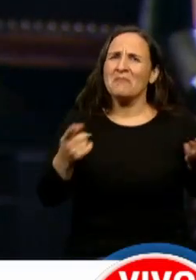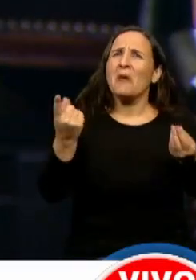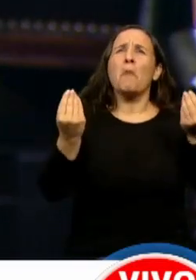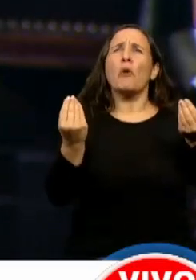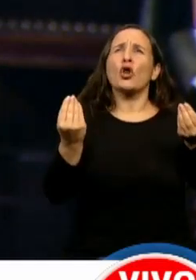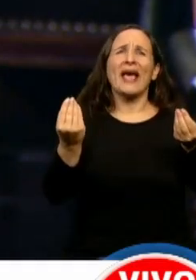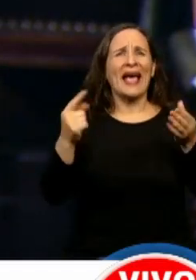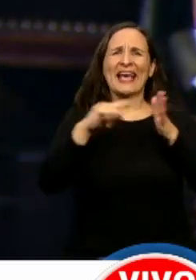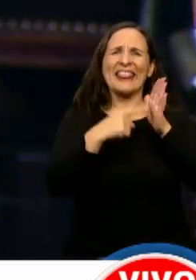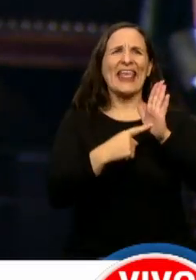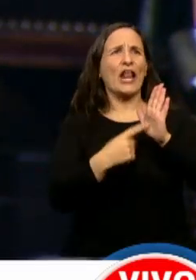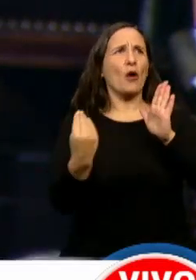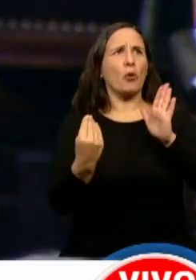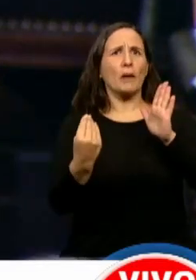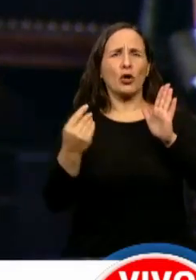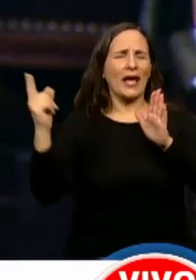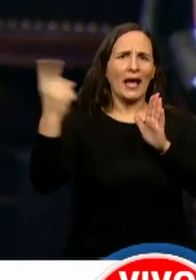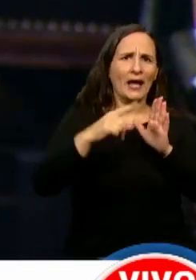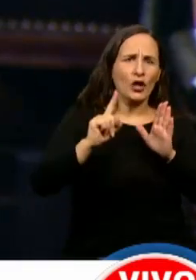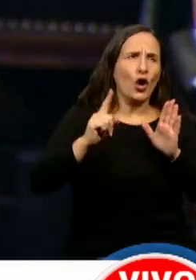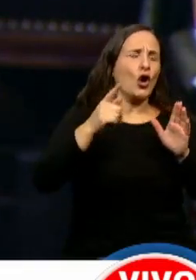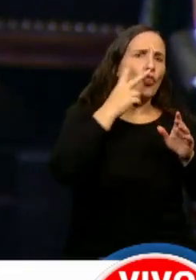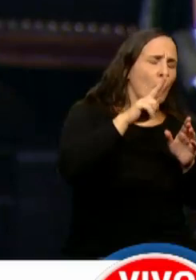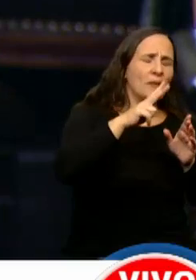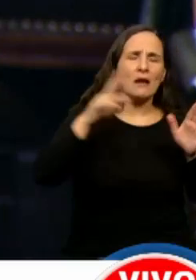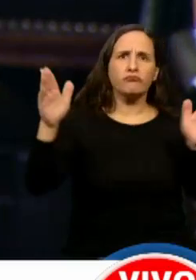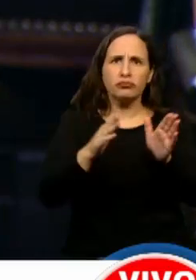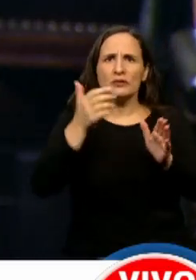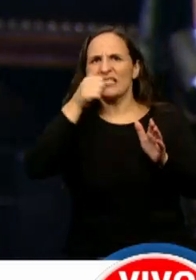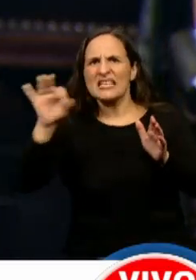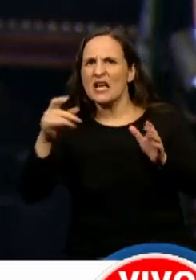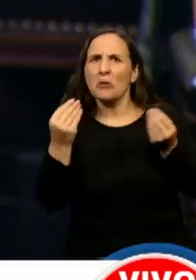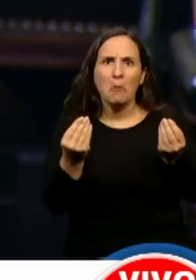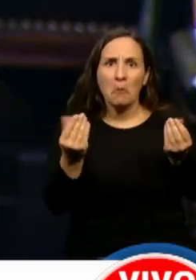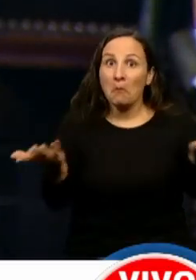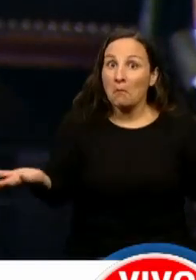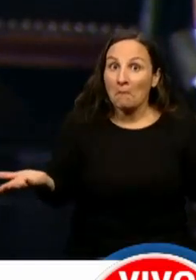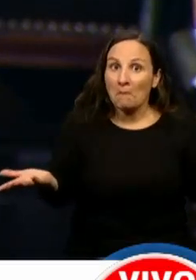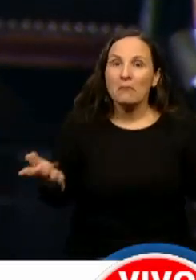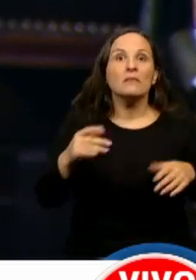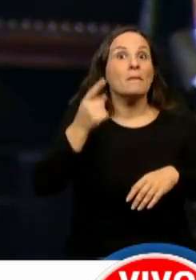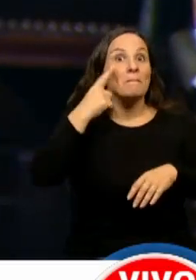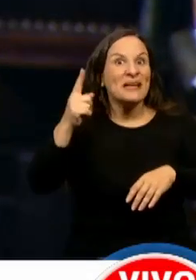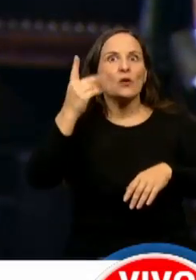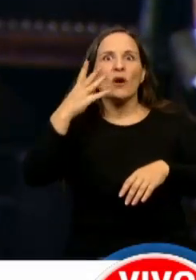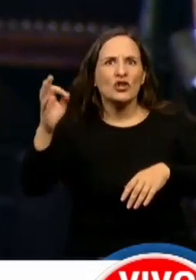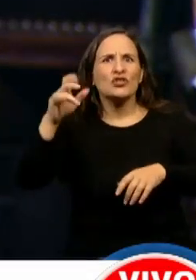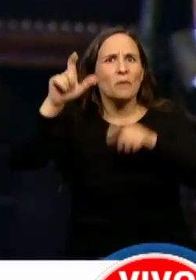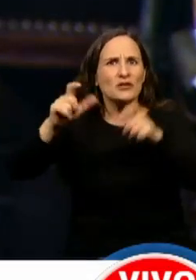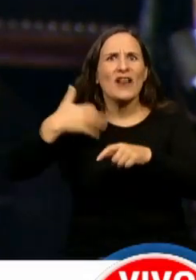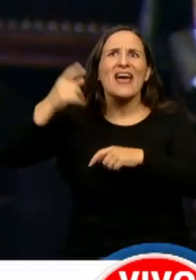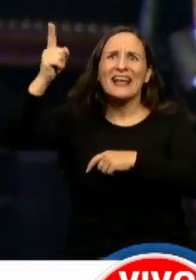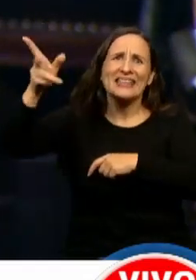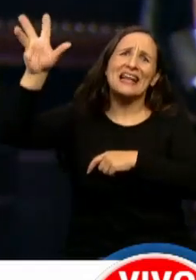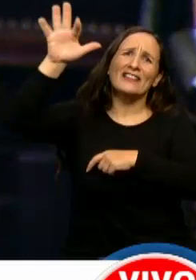que se establezca para determinar esta baja. Pero sí, hay 1.400 argentinos que constantemente,